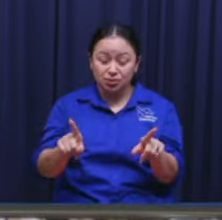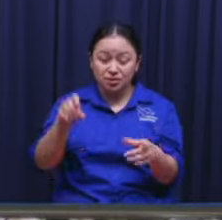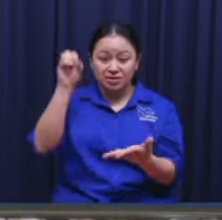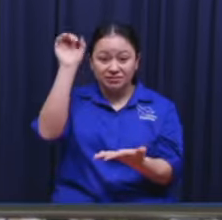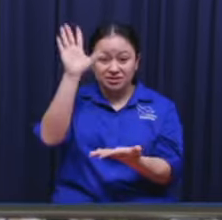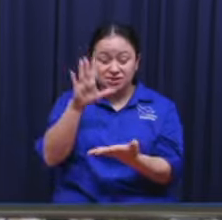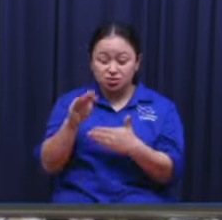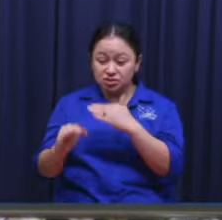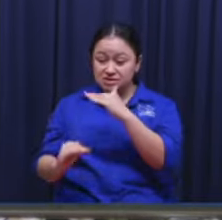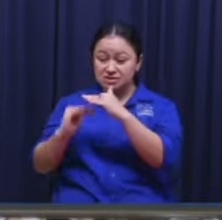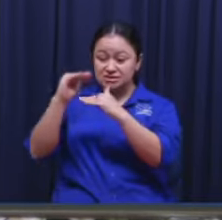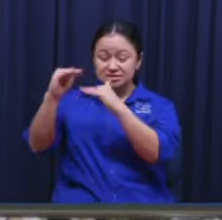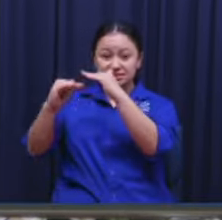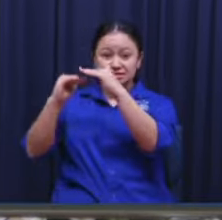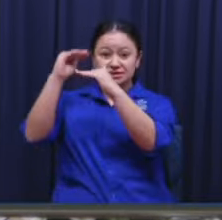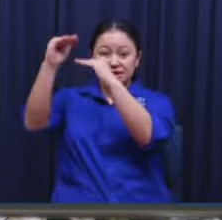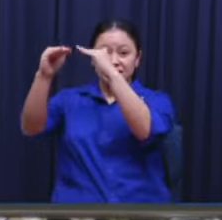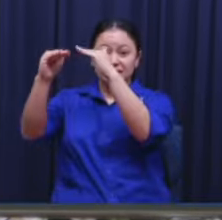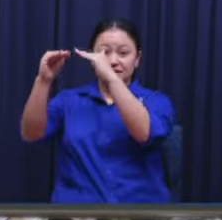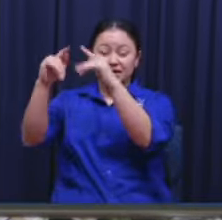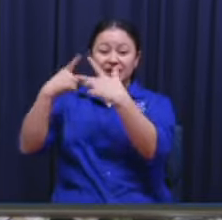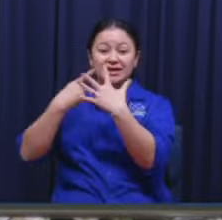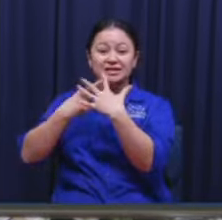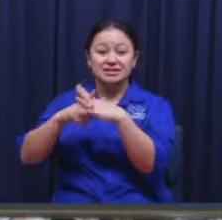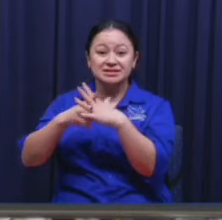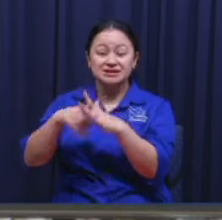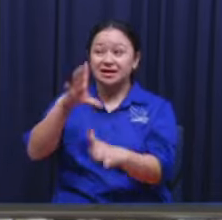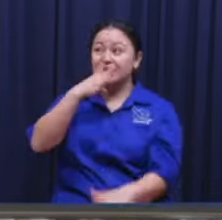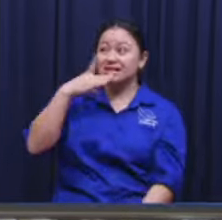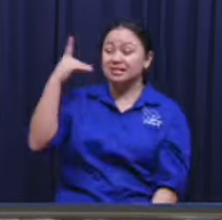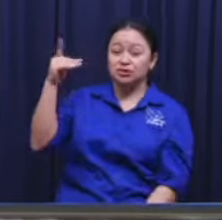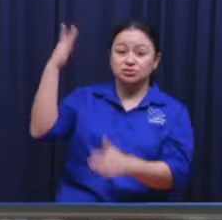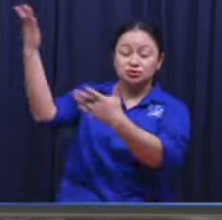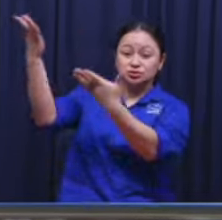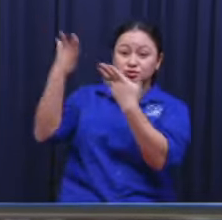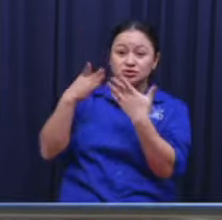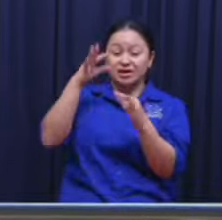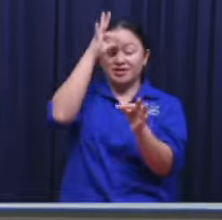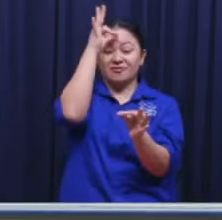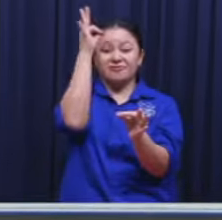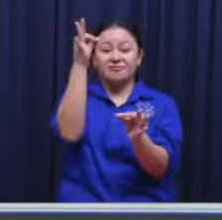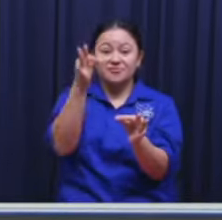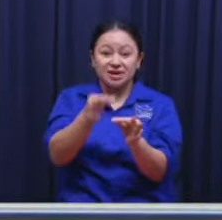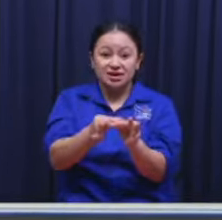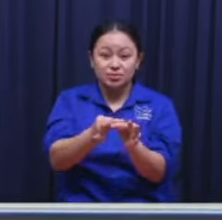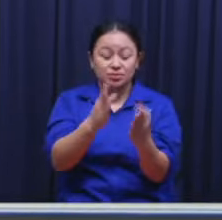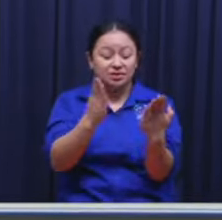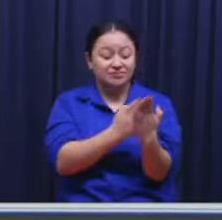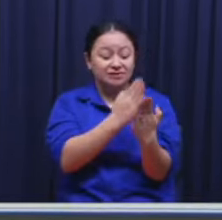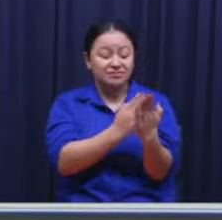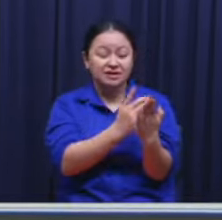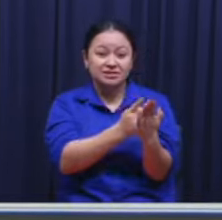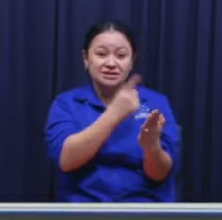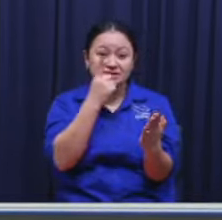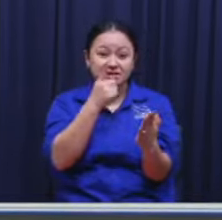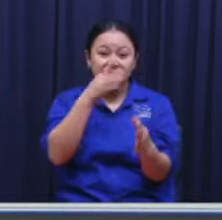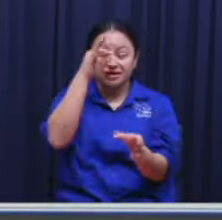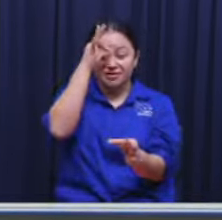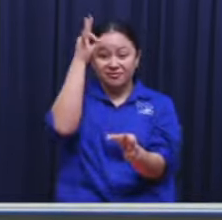en Dios. Él nos da fe, y por eso dice la Biblia: por fe y para